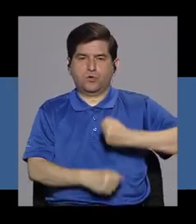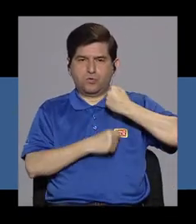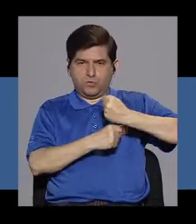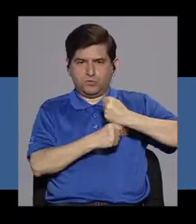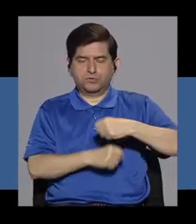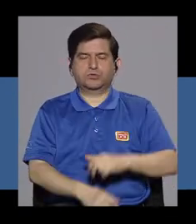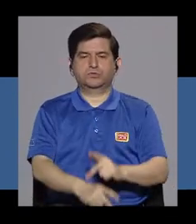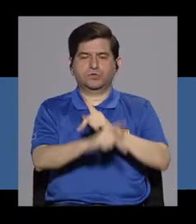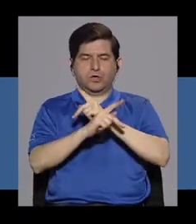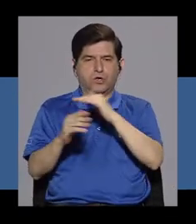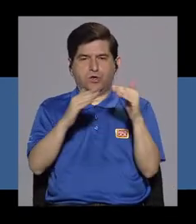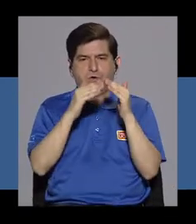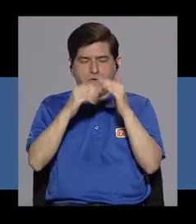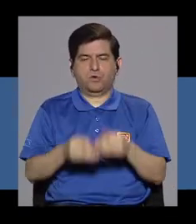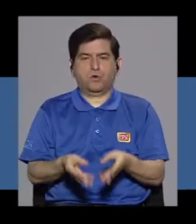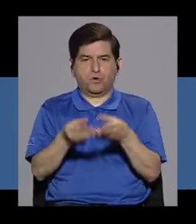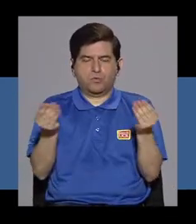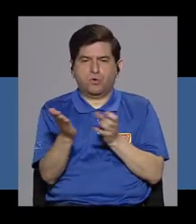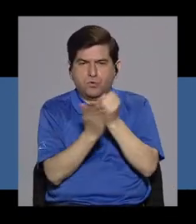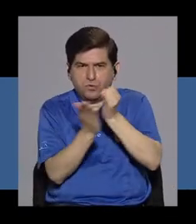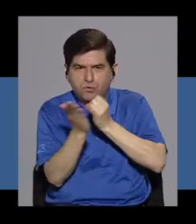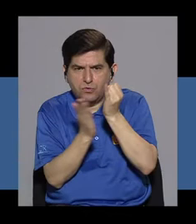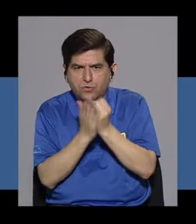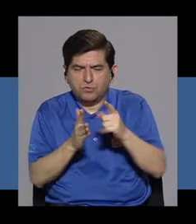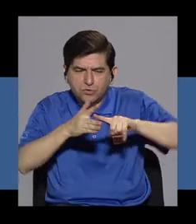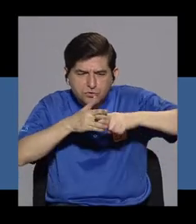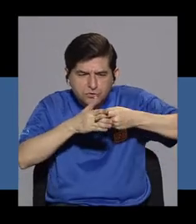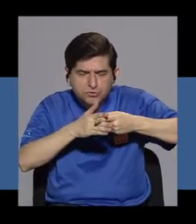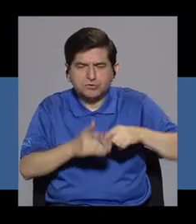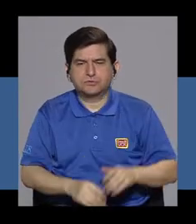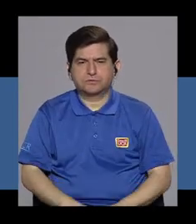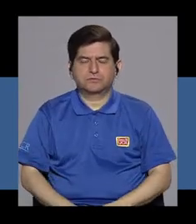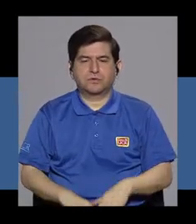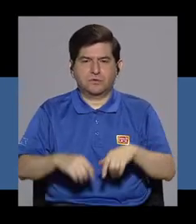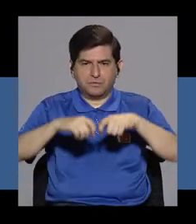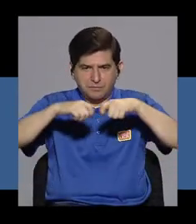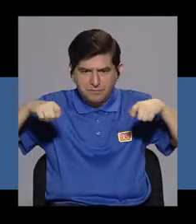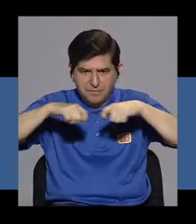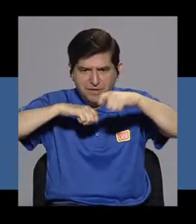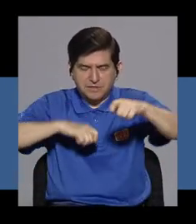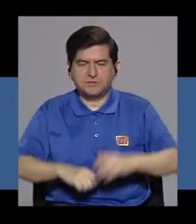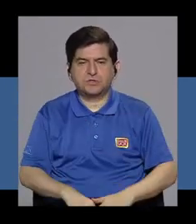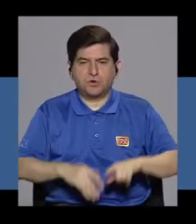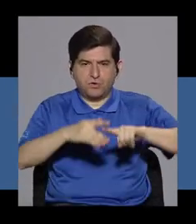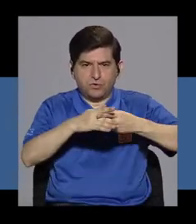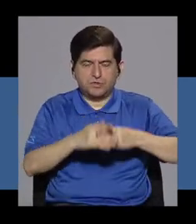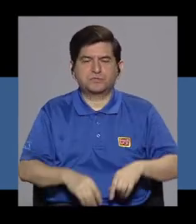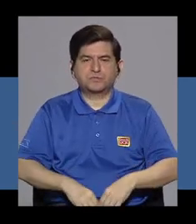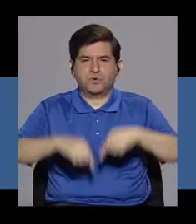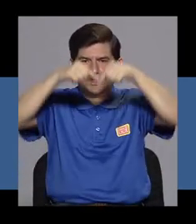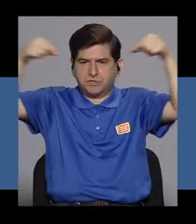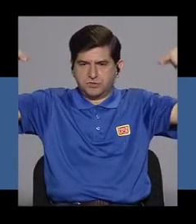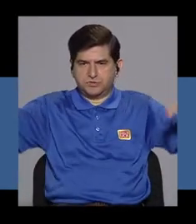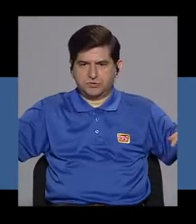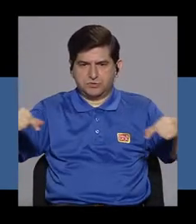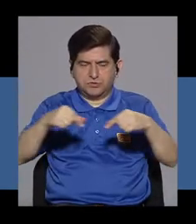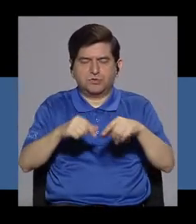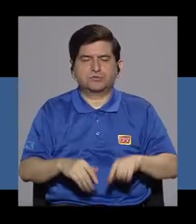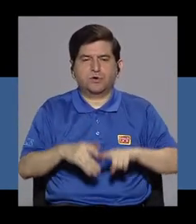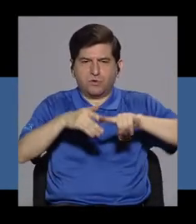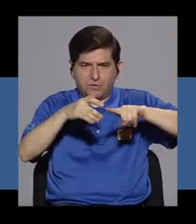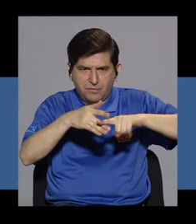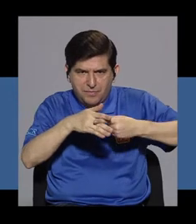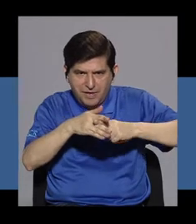productos esenciales para usos militares y protección civil, productos para investigación o calibración de instrumentos, piezas de repuesto para